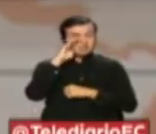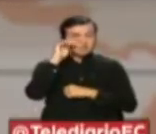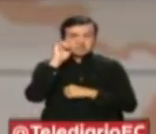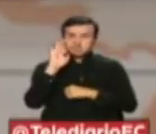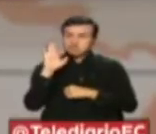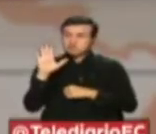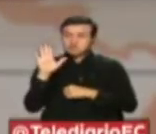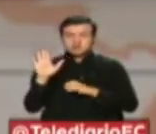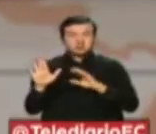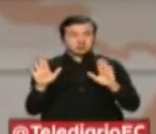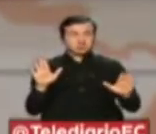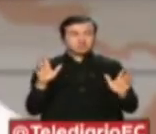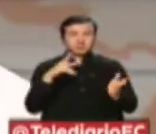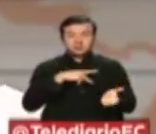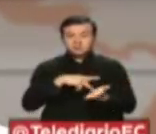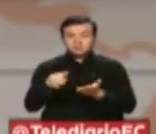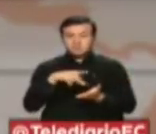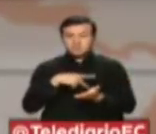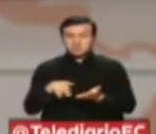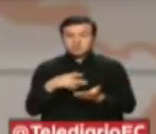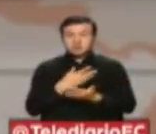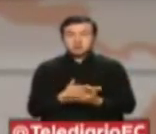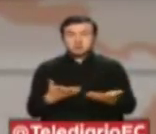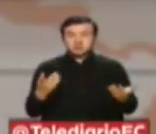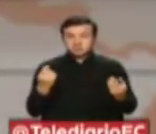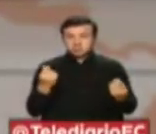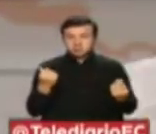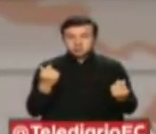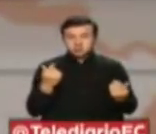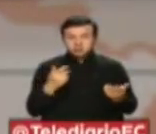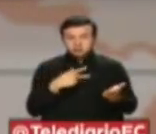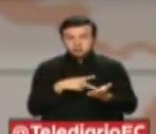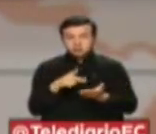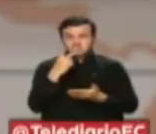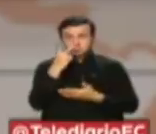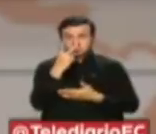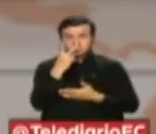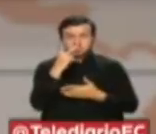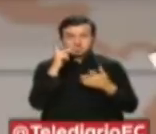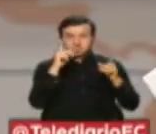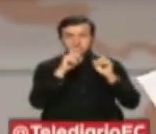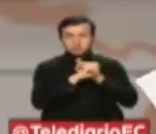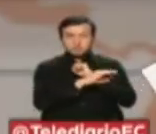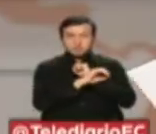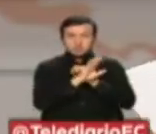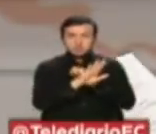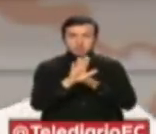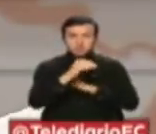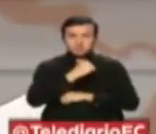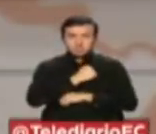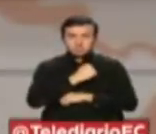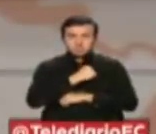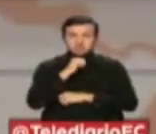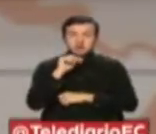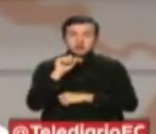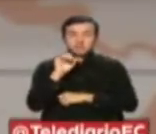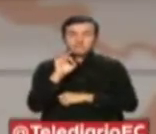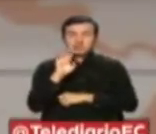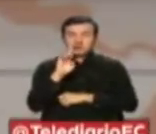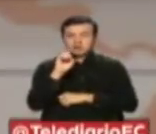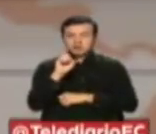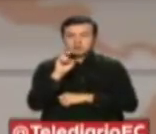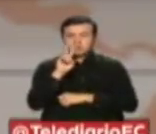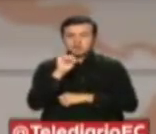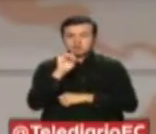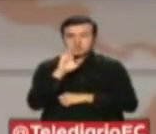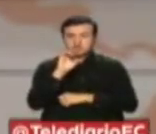tc-televisión pagaban comisiones a dos agencias de publicidad de propiedad del señor fernando el vinicio